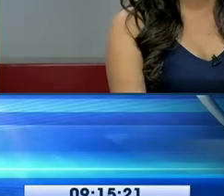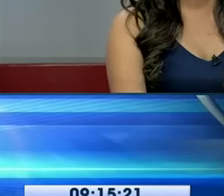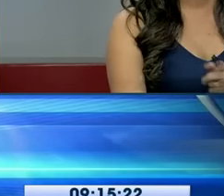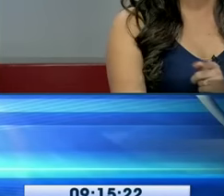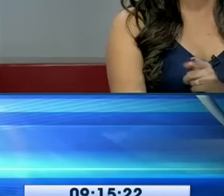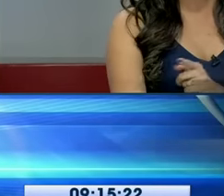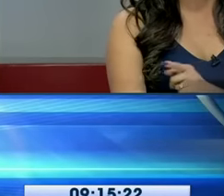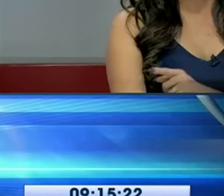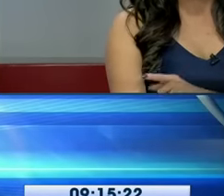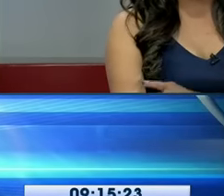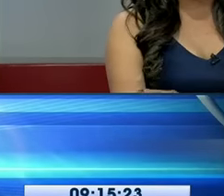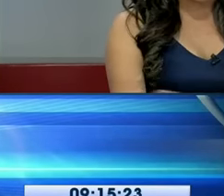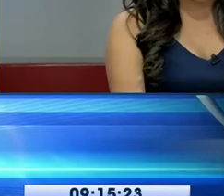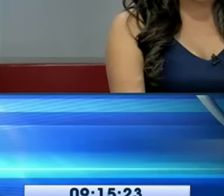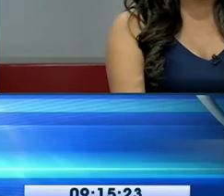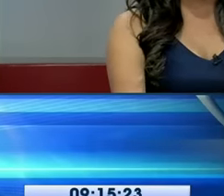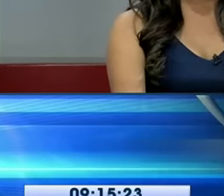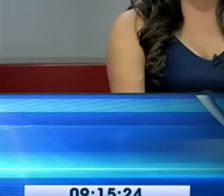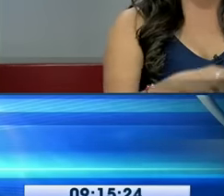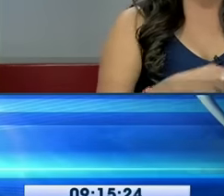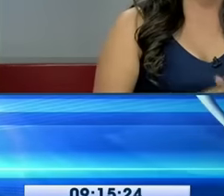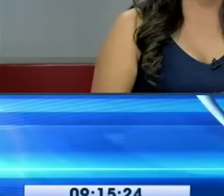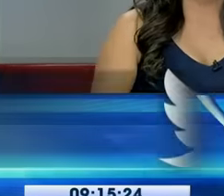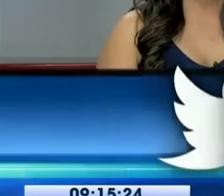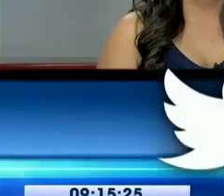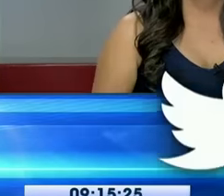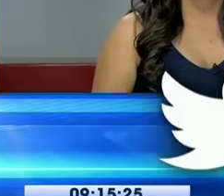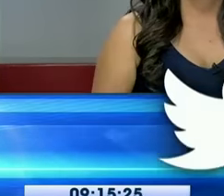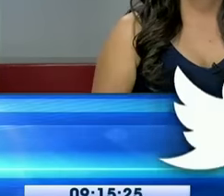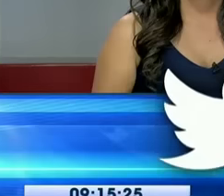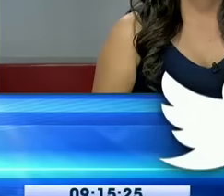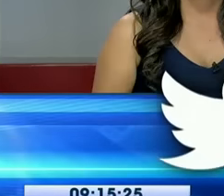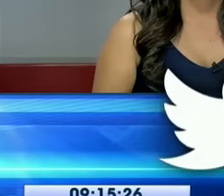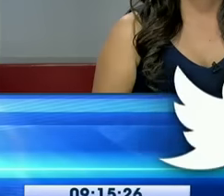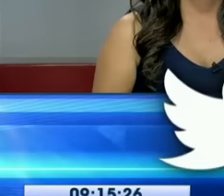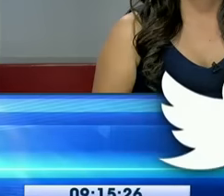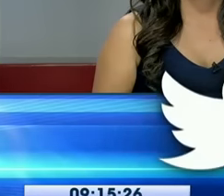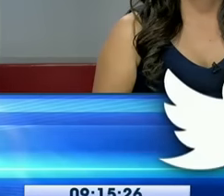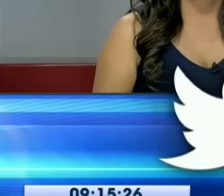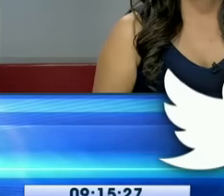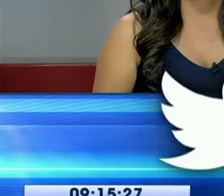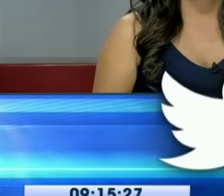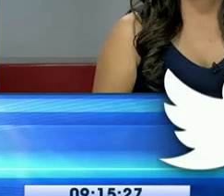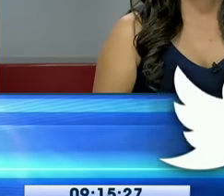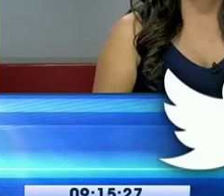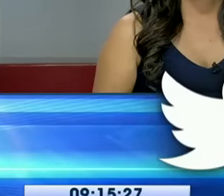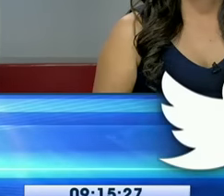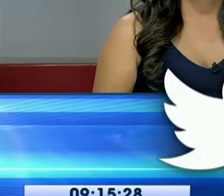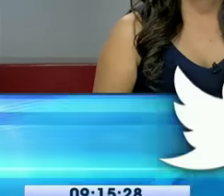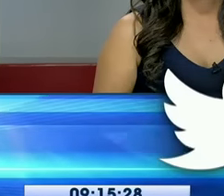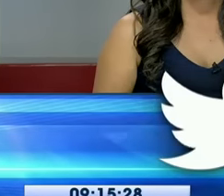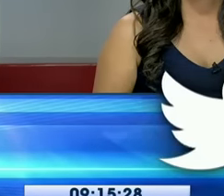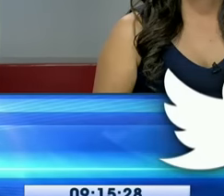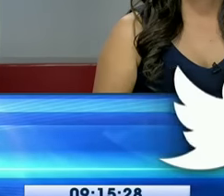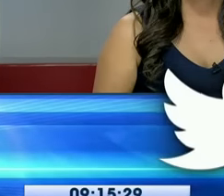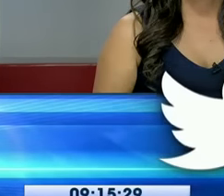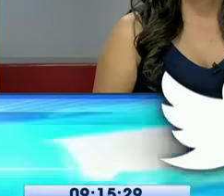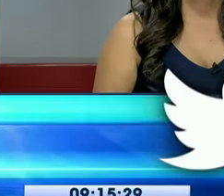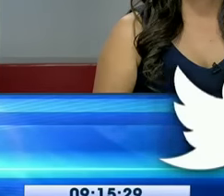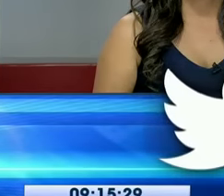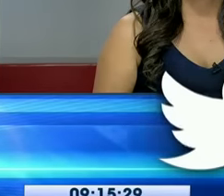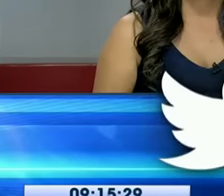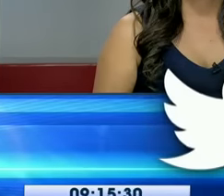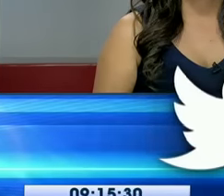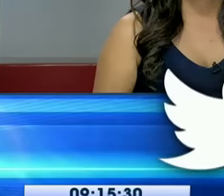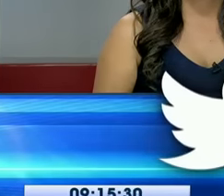arroba RTS-la noticia. Escríbanos también ahí. Hagamos algo, quiero algo antes de